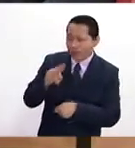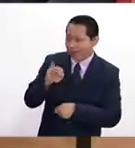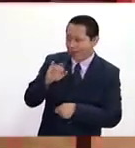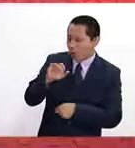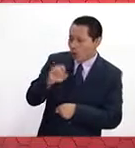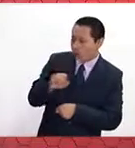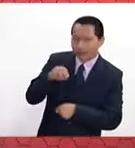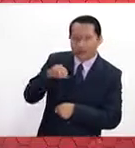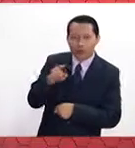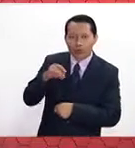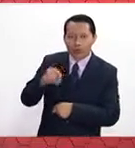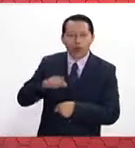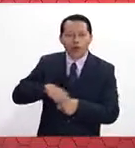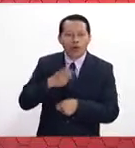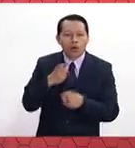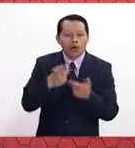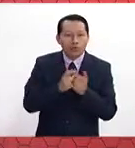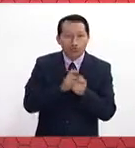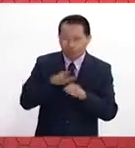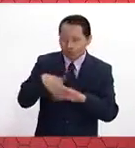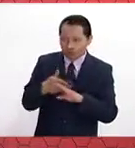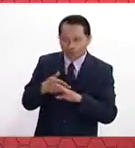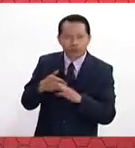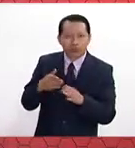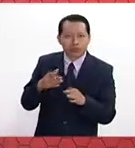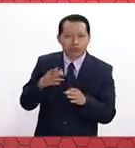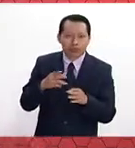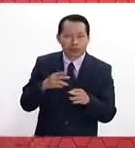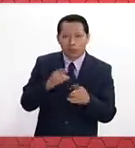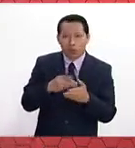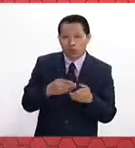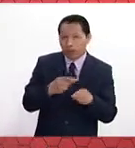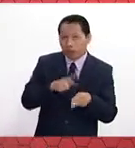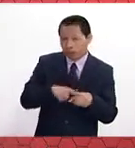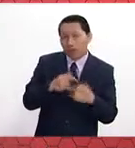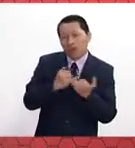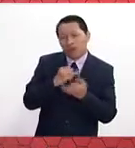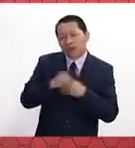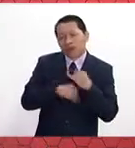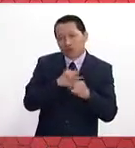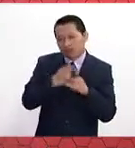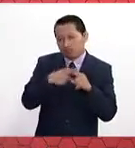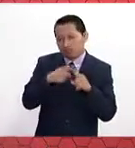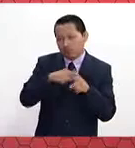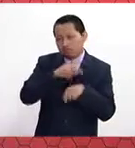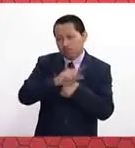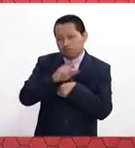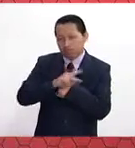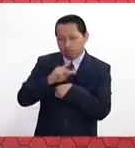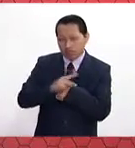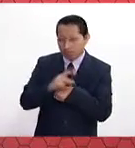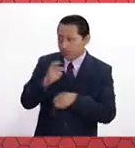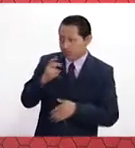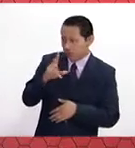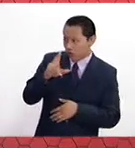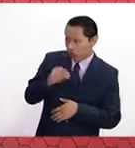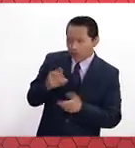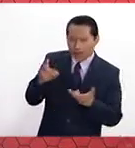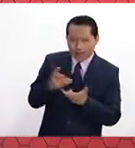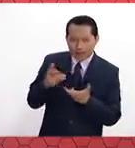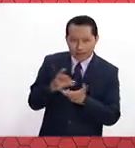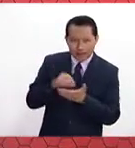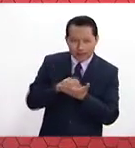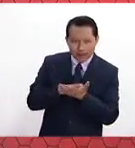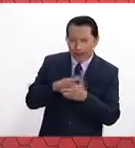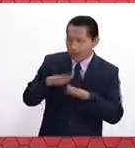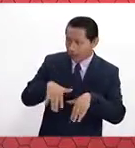esta oposición, y no solo nacional, sino también internacional por parte de varios países, de que no se celebre